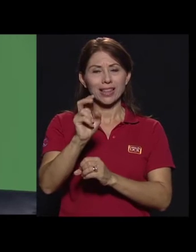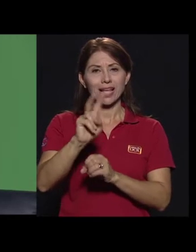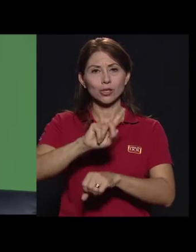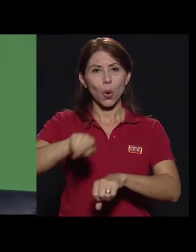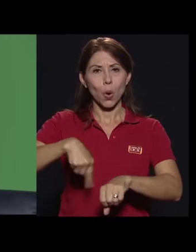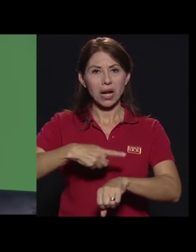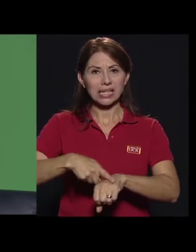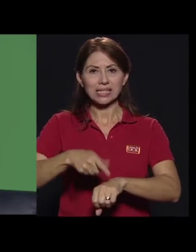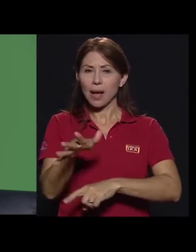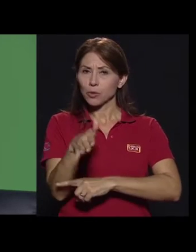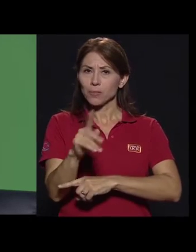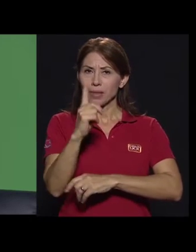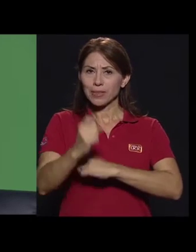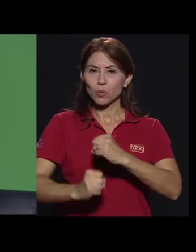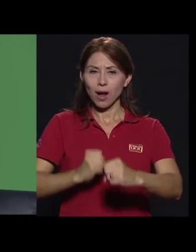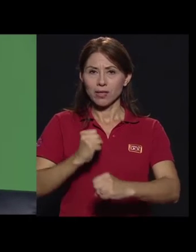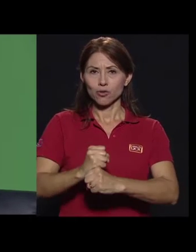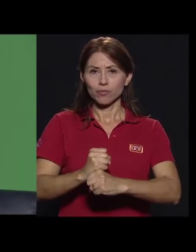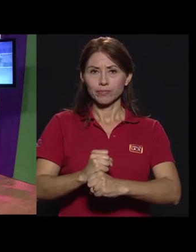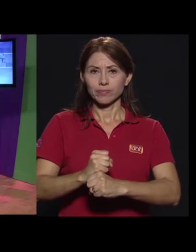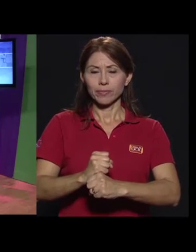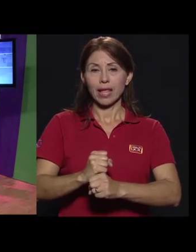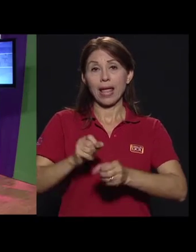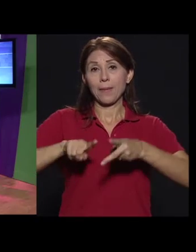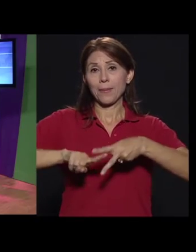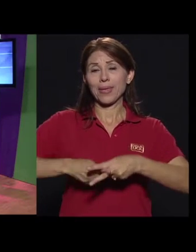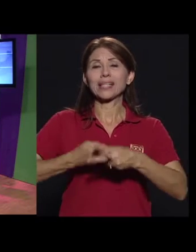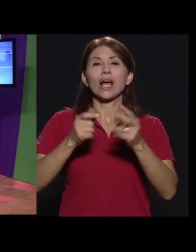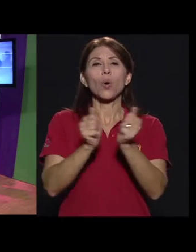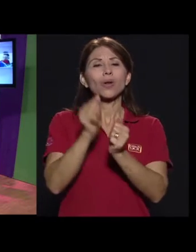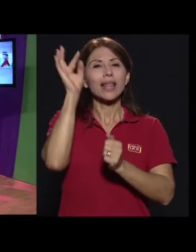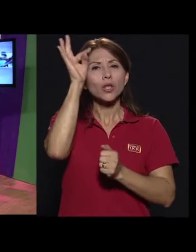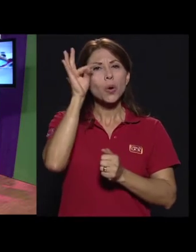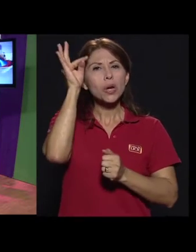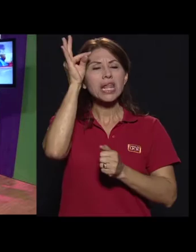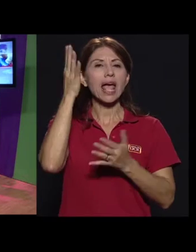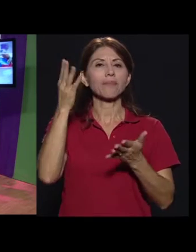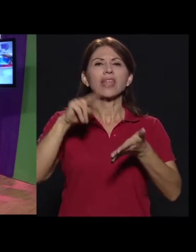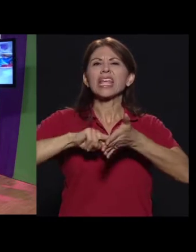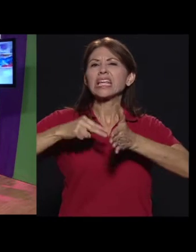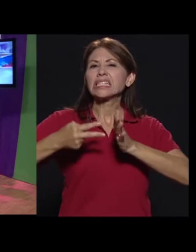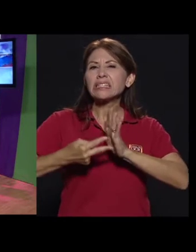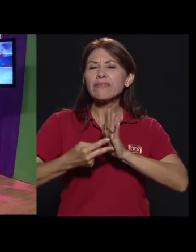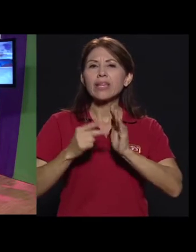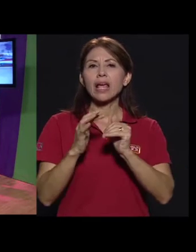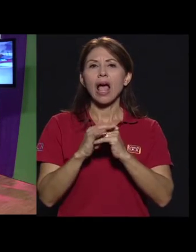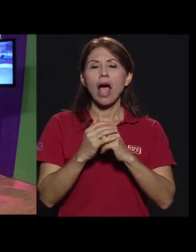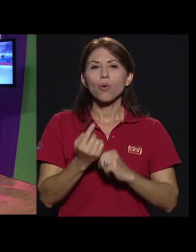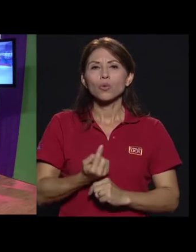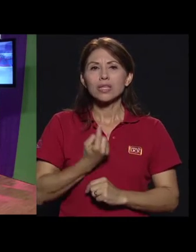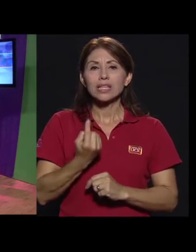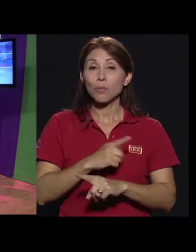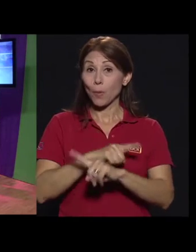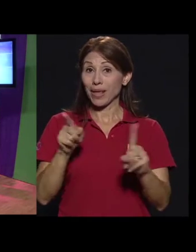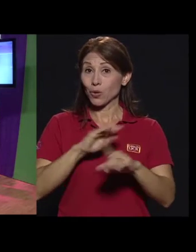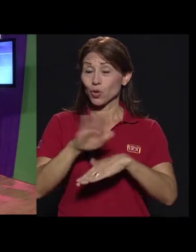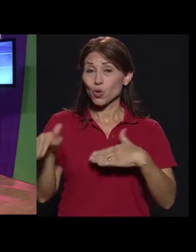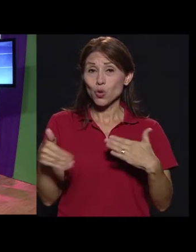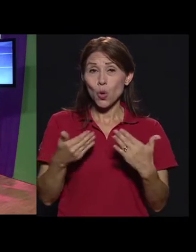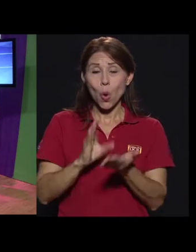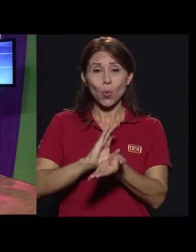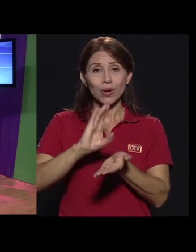un año, el curso empieza con la teoría de que es autismo, pero todo este curso es